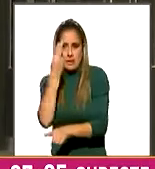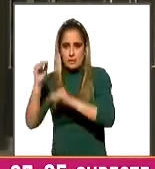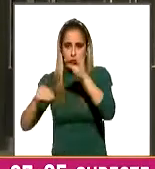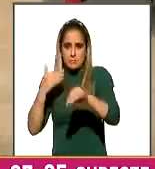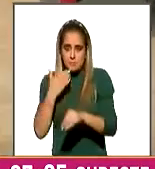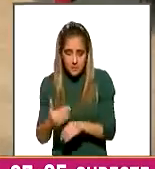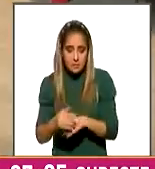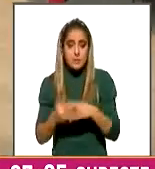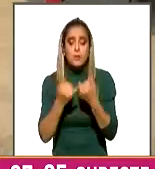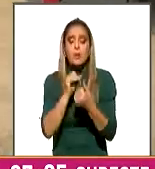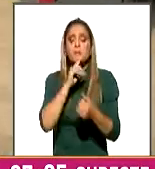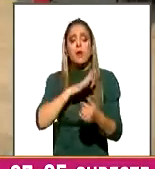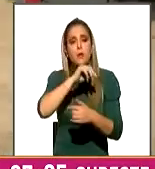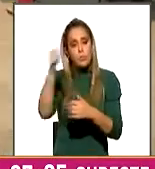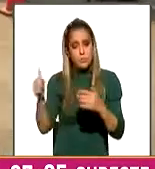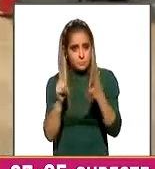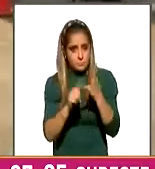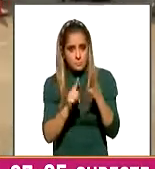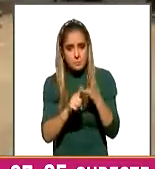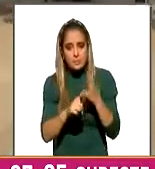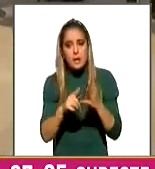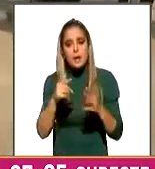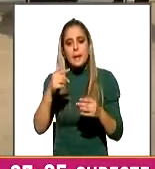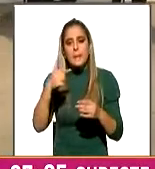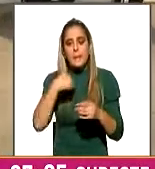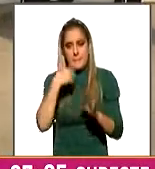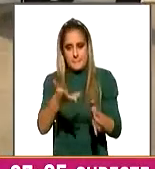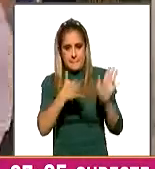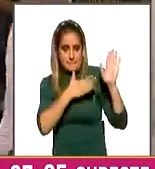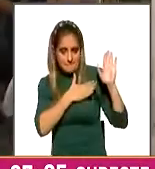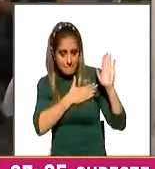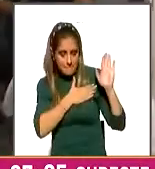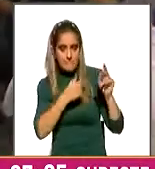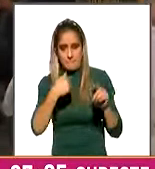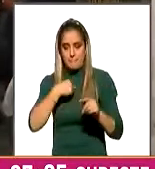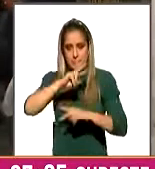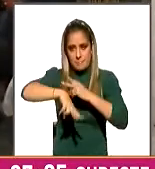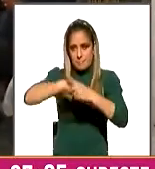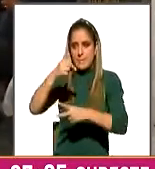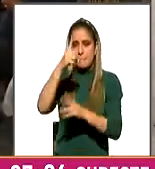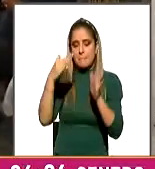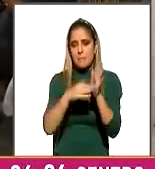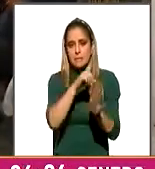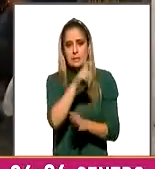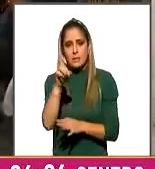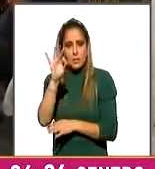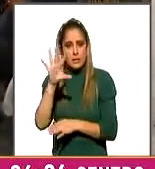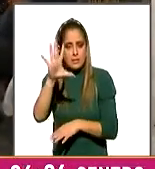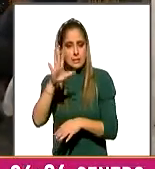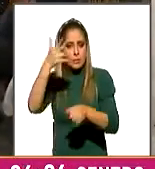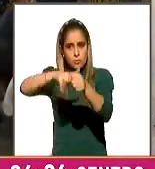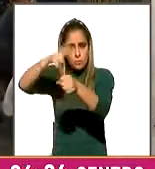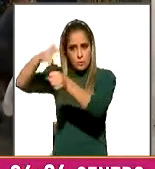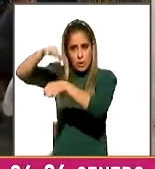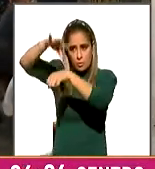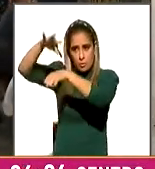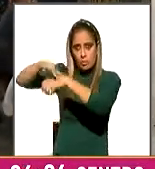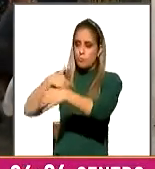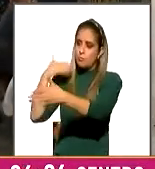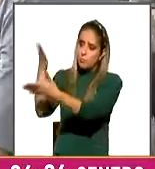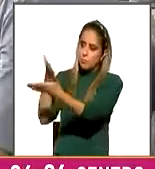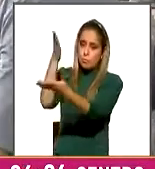posibilidades en el tema de sus tratamientos. Son lo que estamos haciendo, creo que es un reto importante. Tenemos ya,